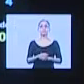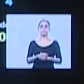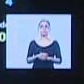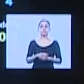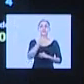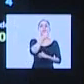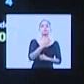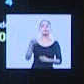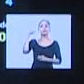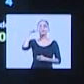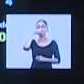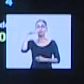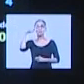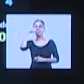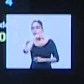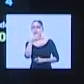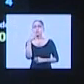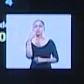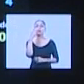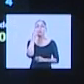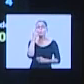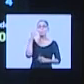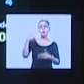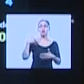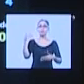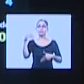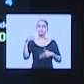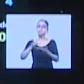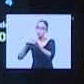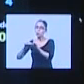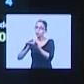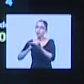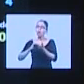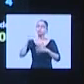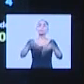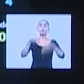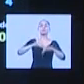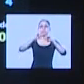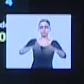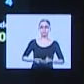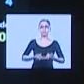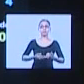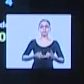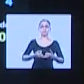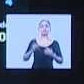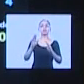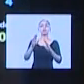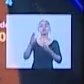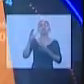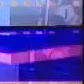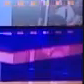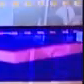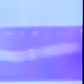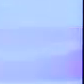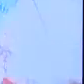muchas gracias, Cintia. Estamos en vivo en el canal 30 de la televisión digital abierta. Tenemos más temas para compartir con ustedes. Tenemos también la columna de economía